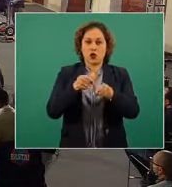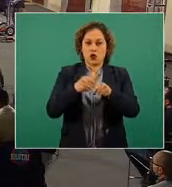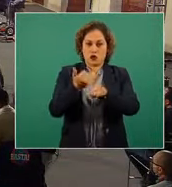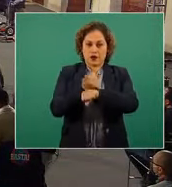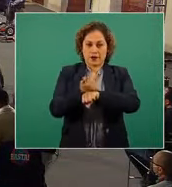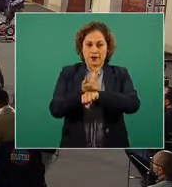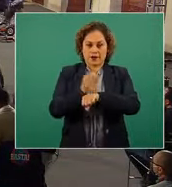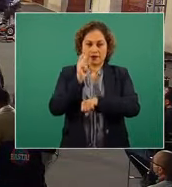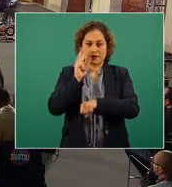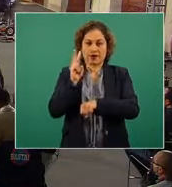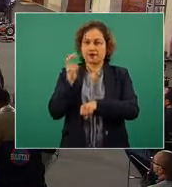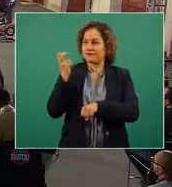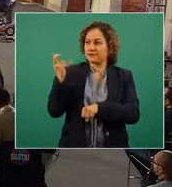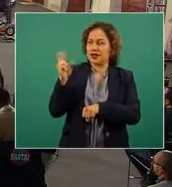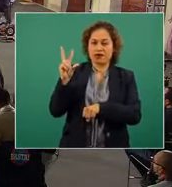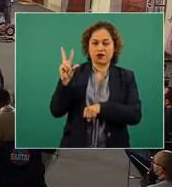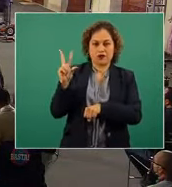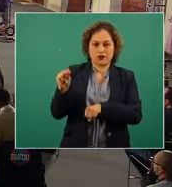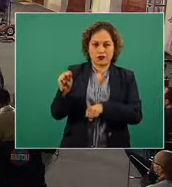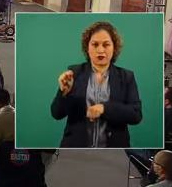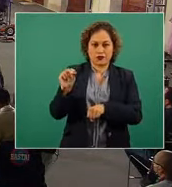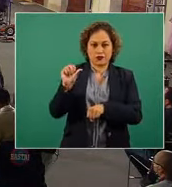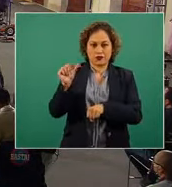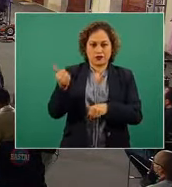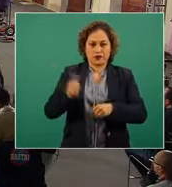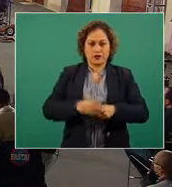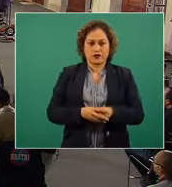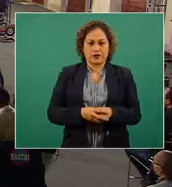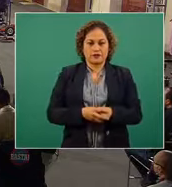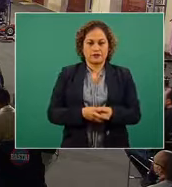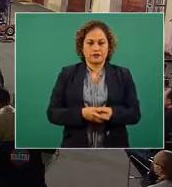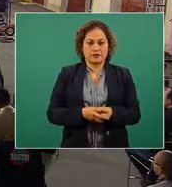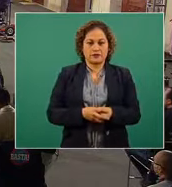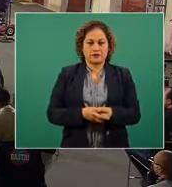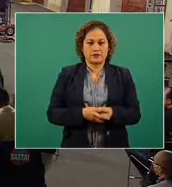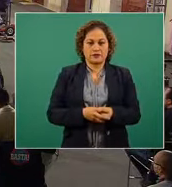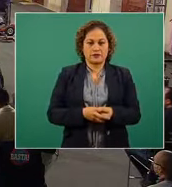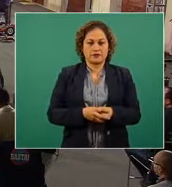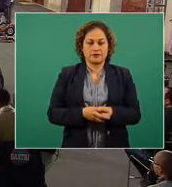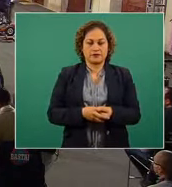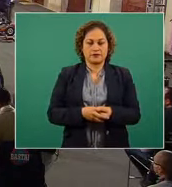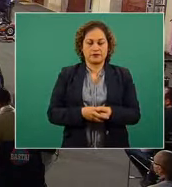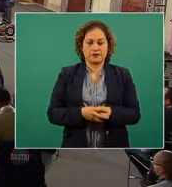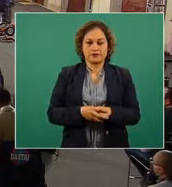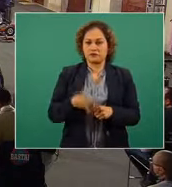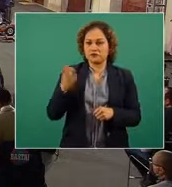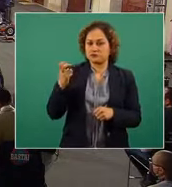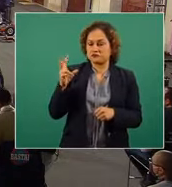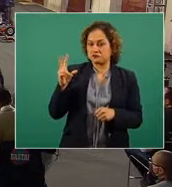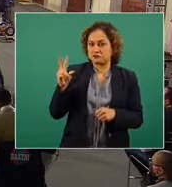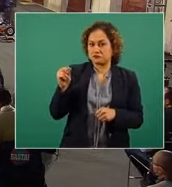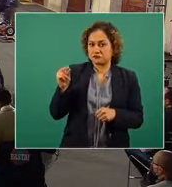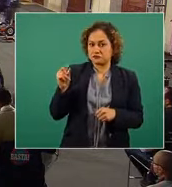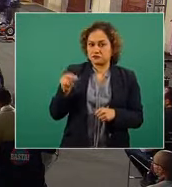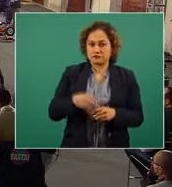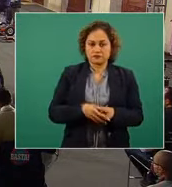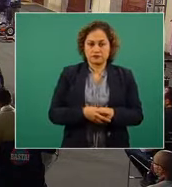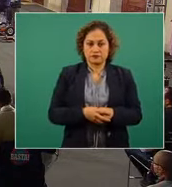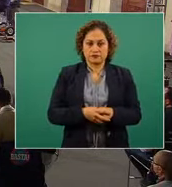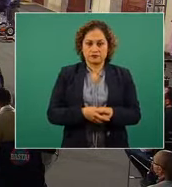No, no es este, pero bueno. Era para hacerlo visual, pero si no es esta. ¿Sí?